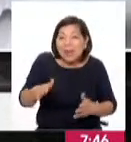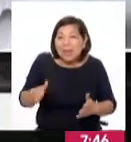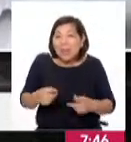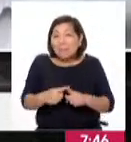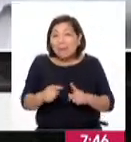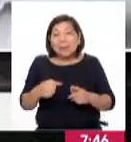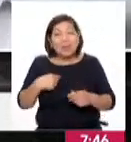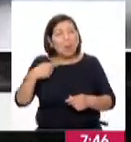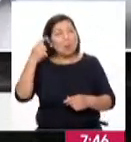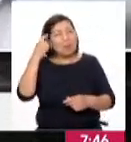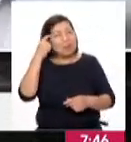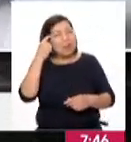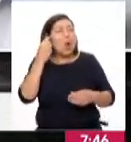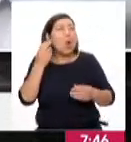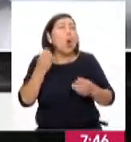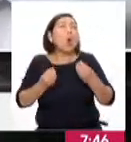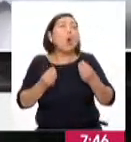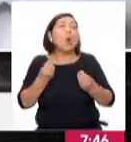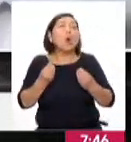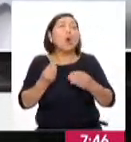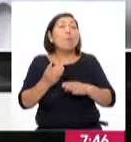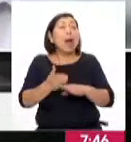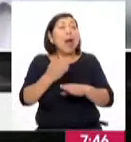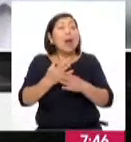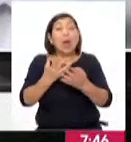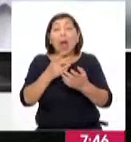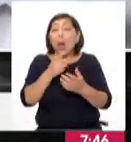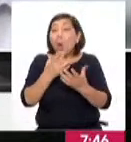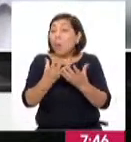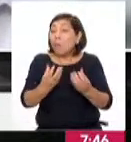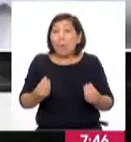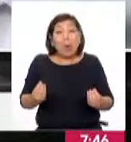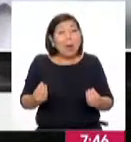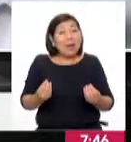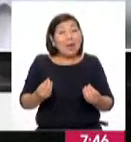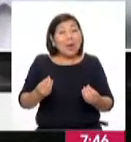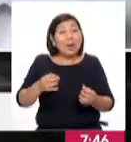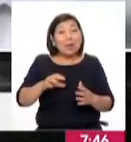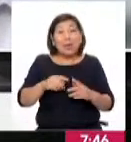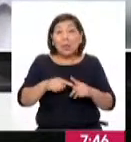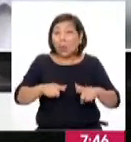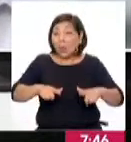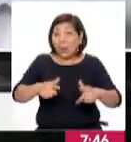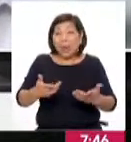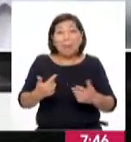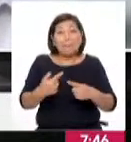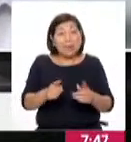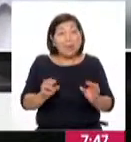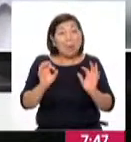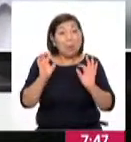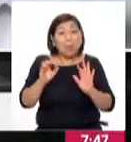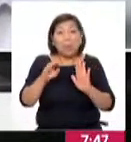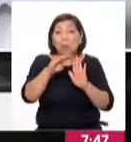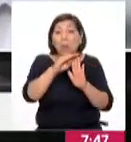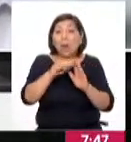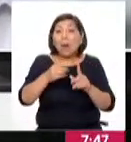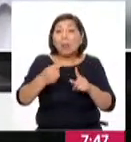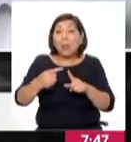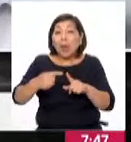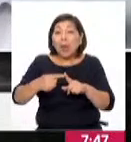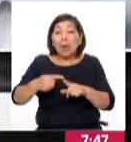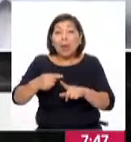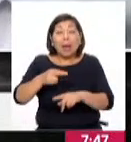quedé pensando en Sí cuando existía la sequía existía en toda una zona del país y ahora es puntualmente por regiones